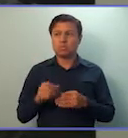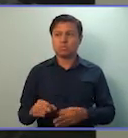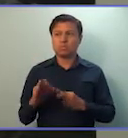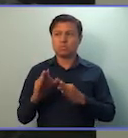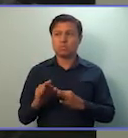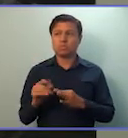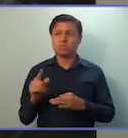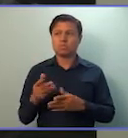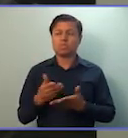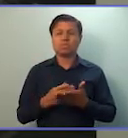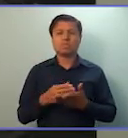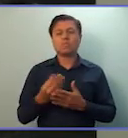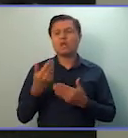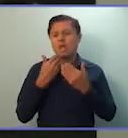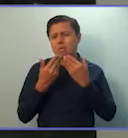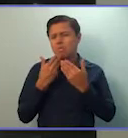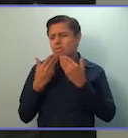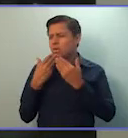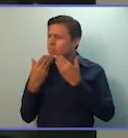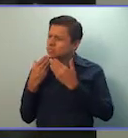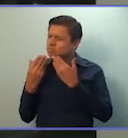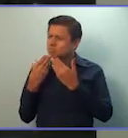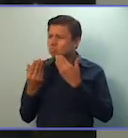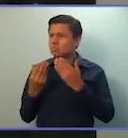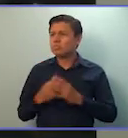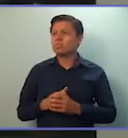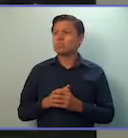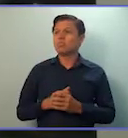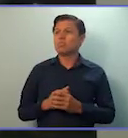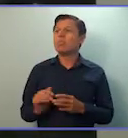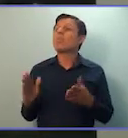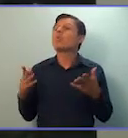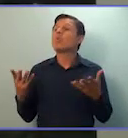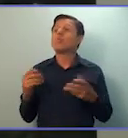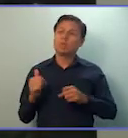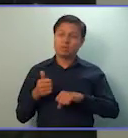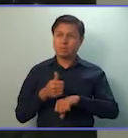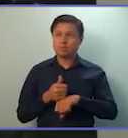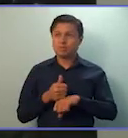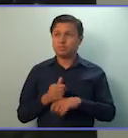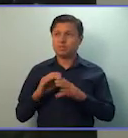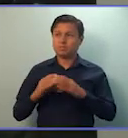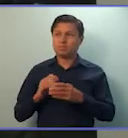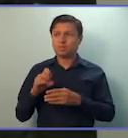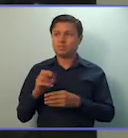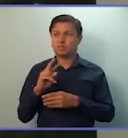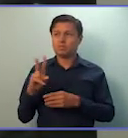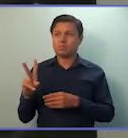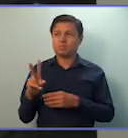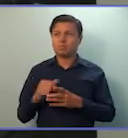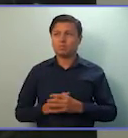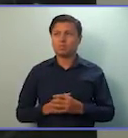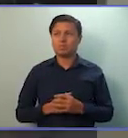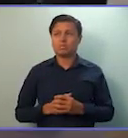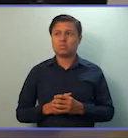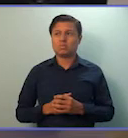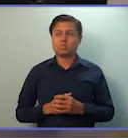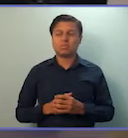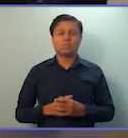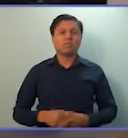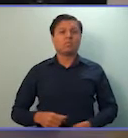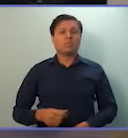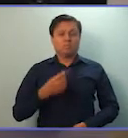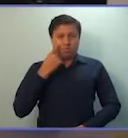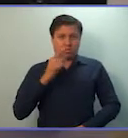sentido rené explíquenos poco que es y cómo se ha conformado una jota rb una junta receptora de votos